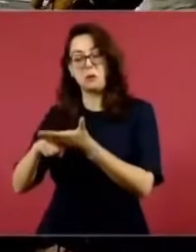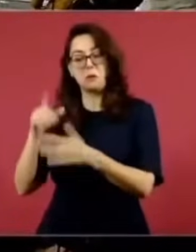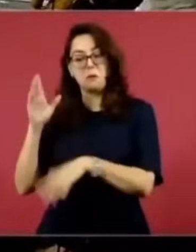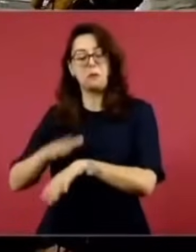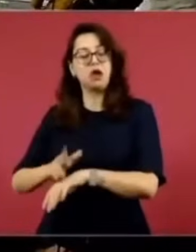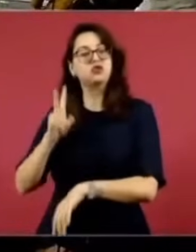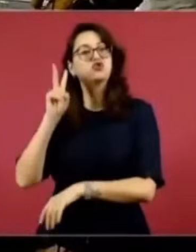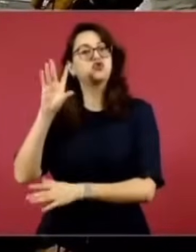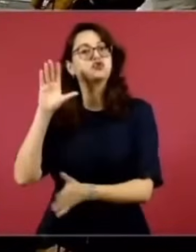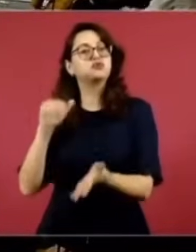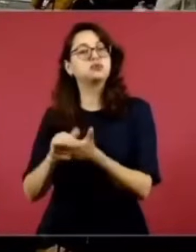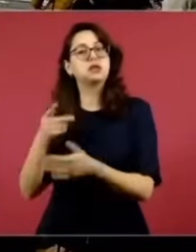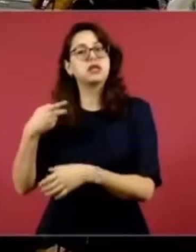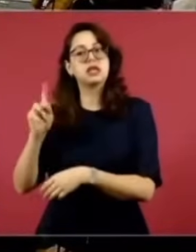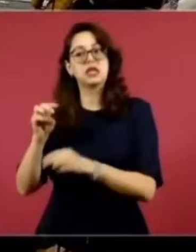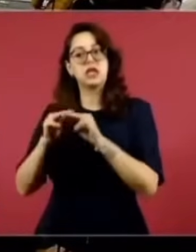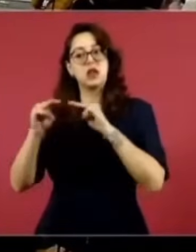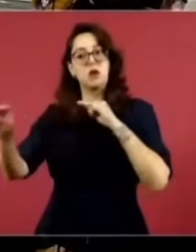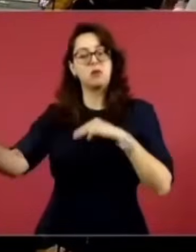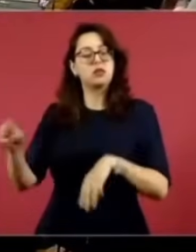construidos de concreto,